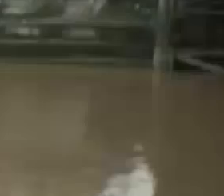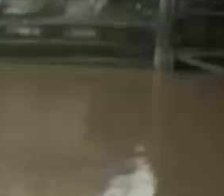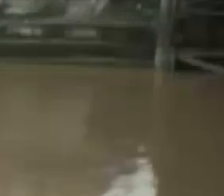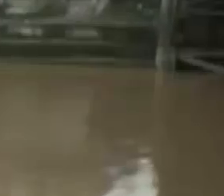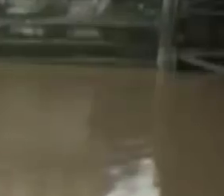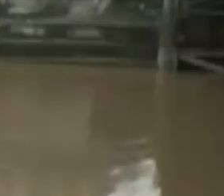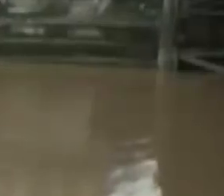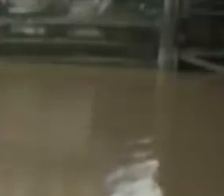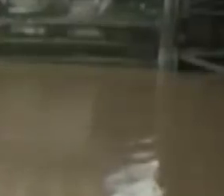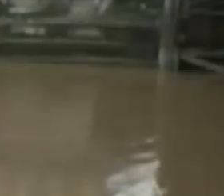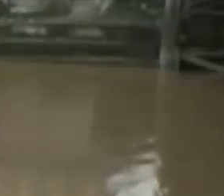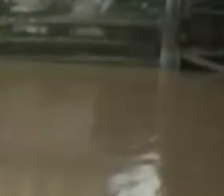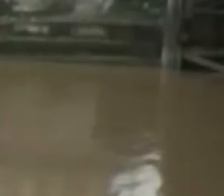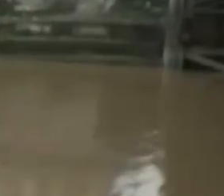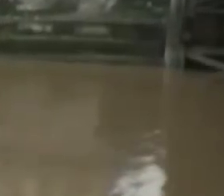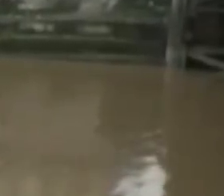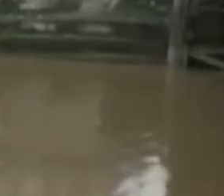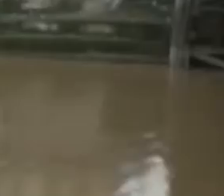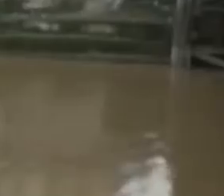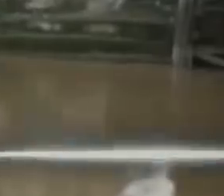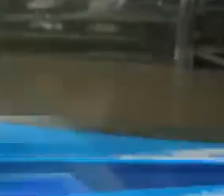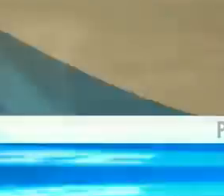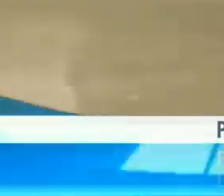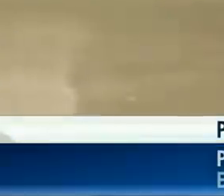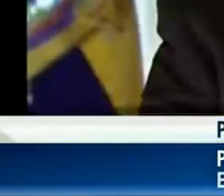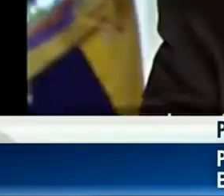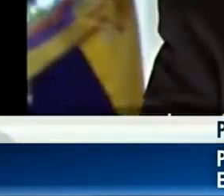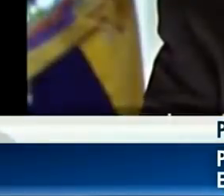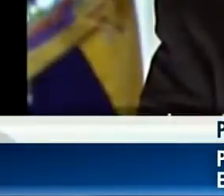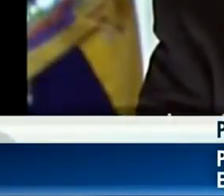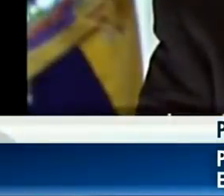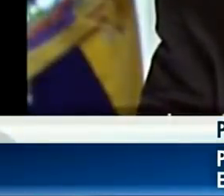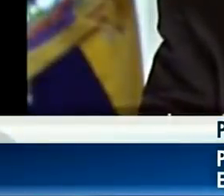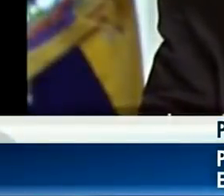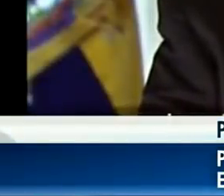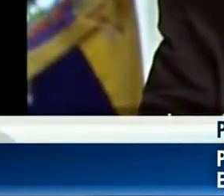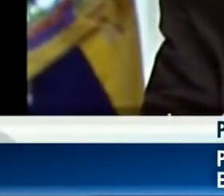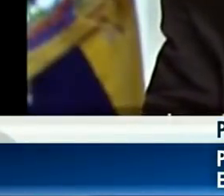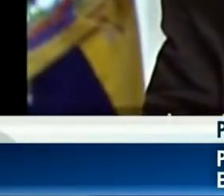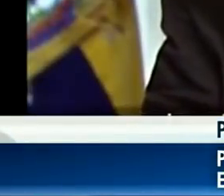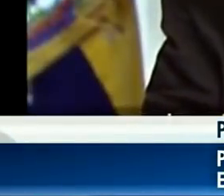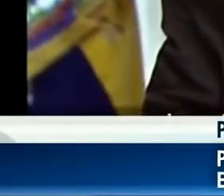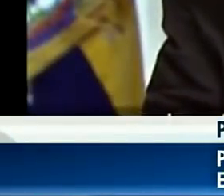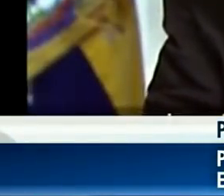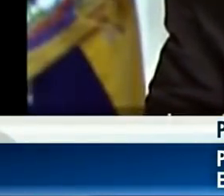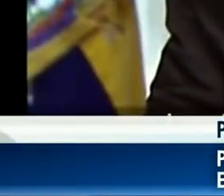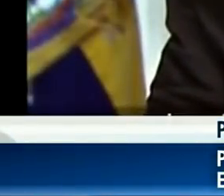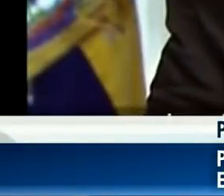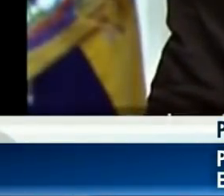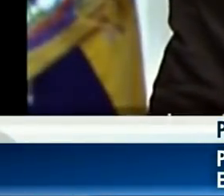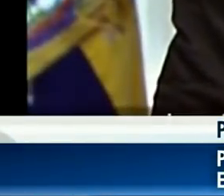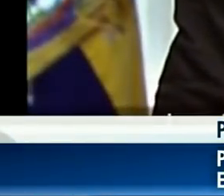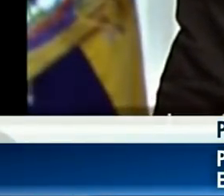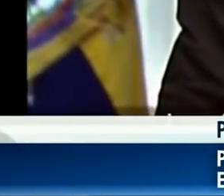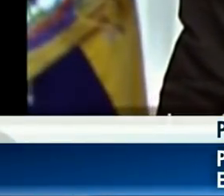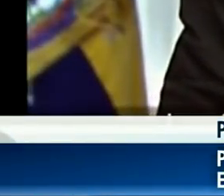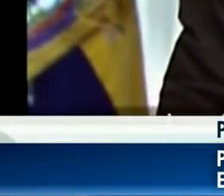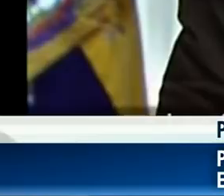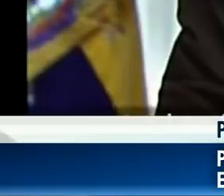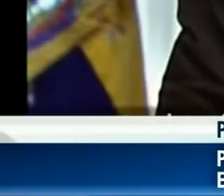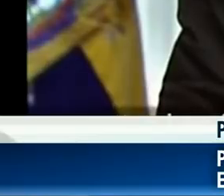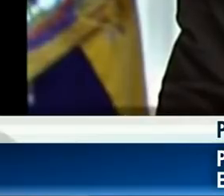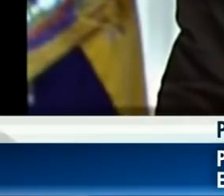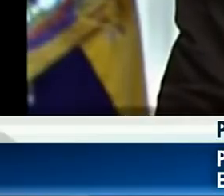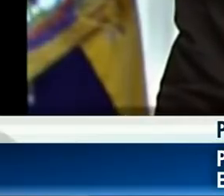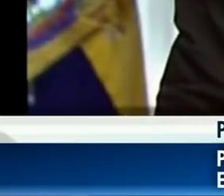lunes, el primer mandatario se refirió al tema Esmeraldas. Las fuerzas de seguridad procedieron enseguida a detener a varias